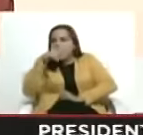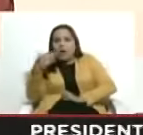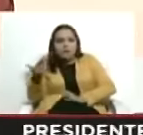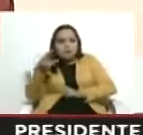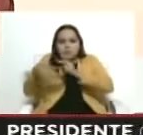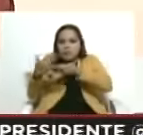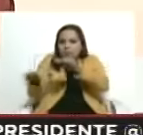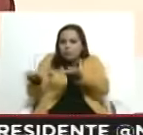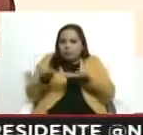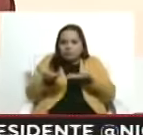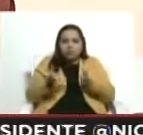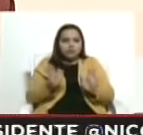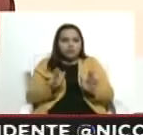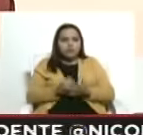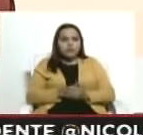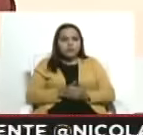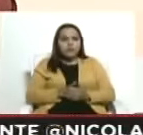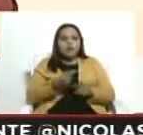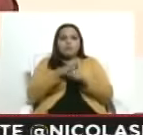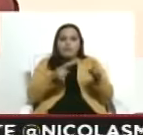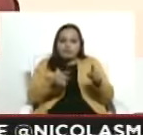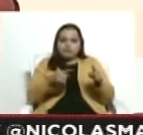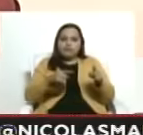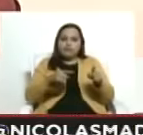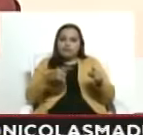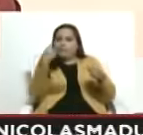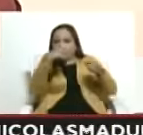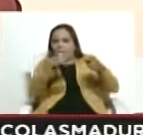existe. Pero nosotros vamos todavía un poco más adelante